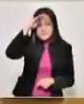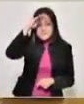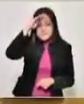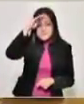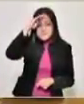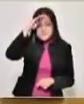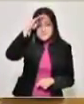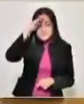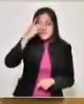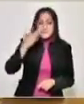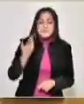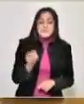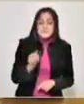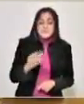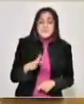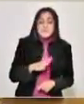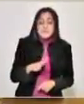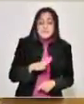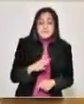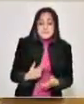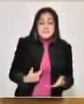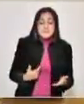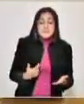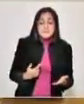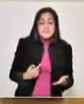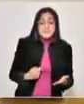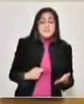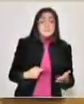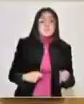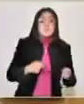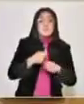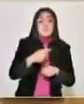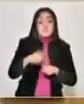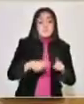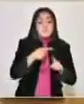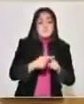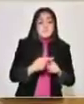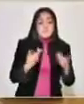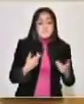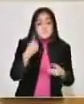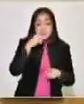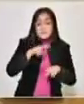podría pensarse que alguien va a recibir el subsidio del gobierno para manejar el tren